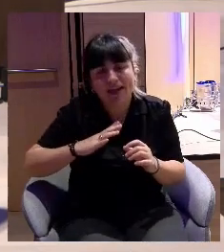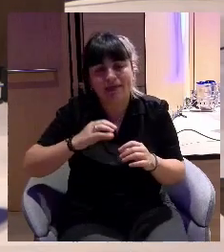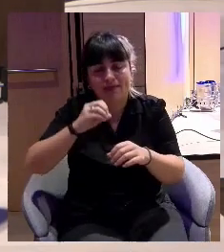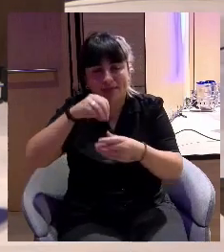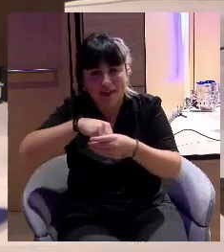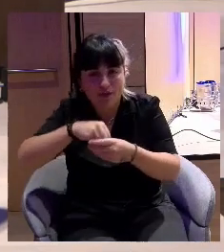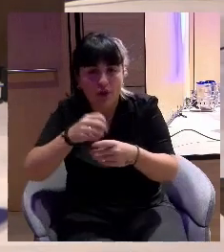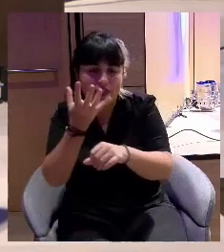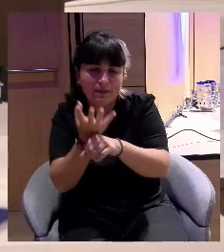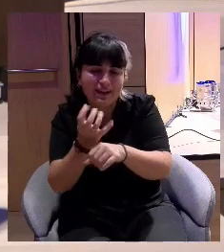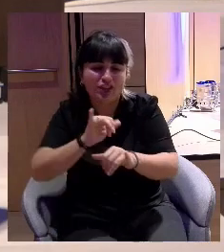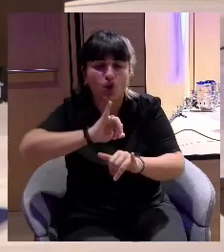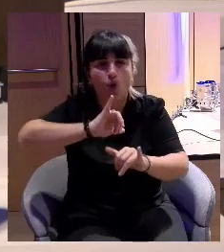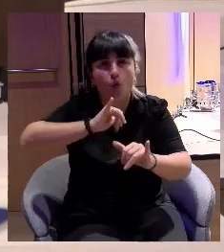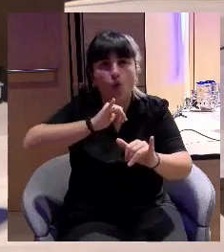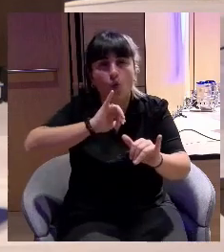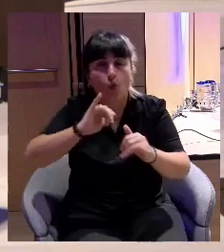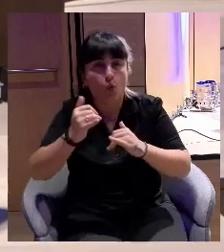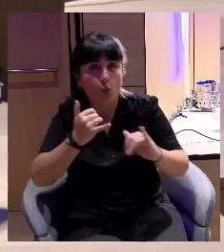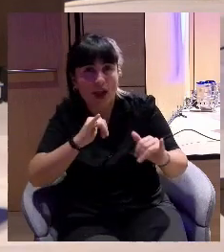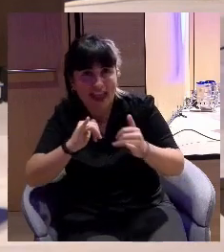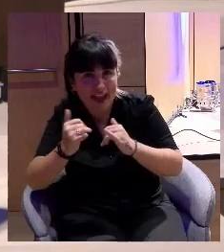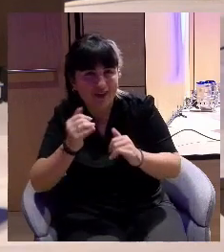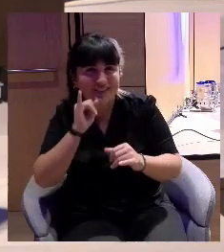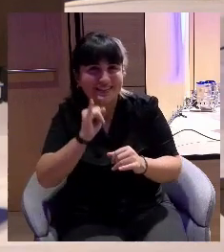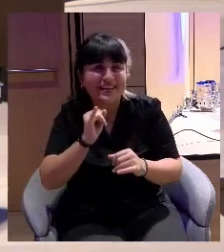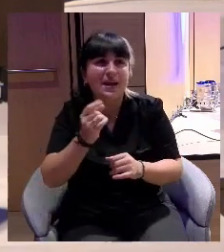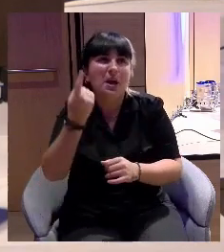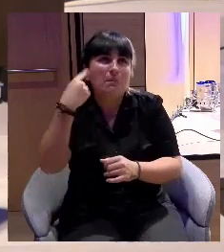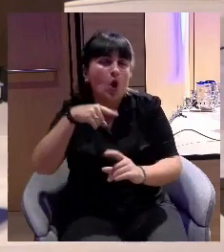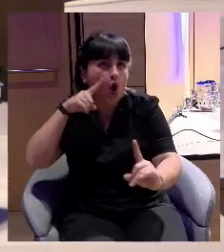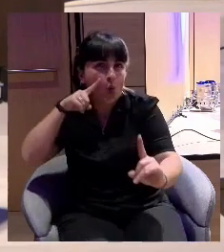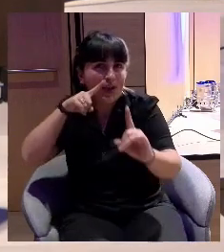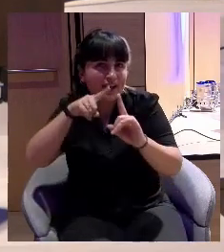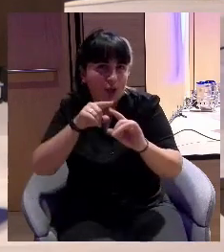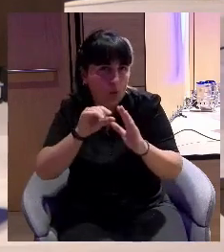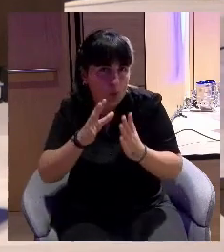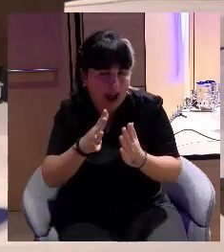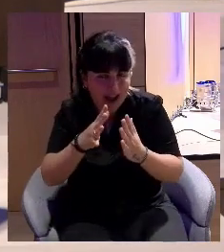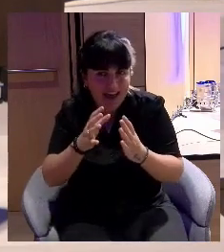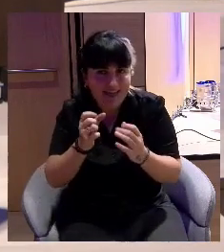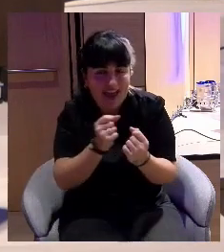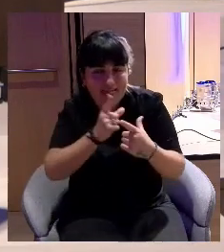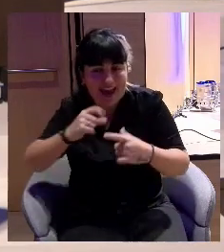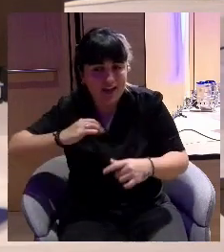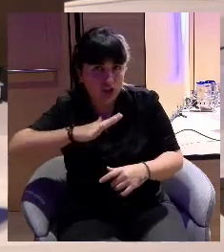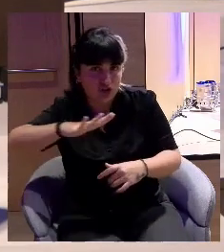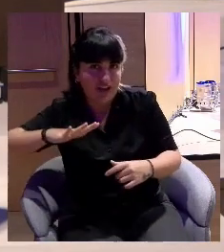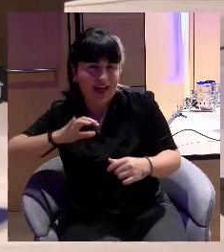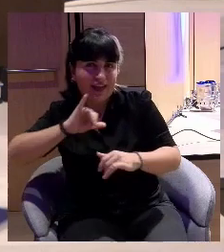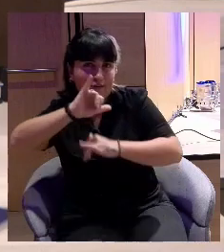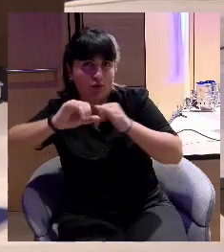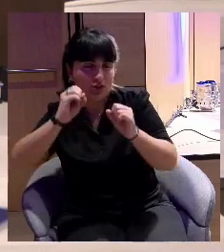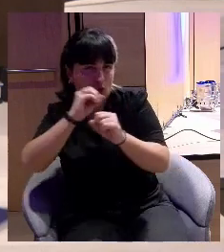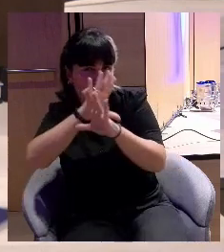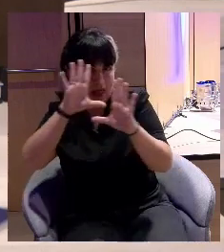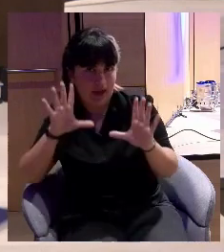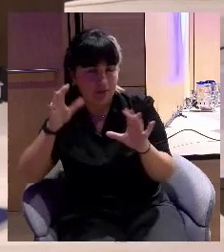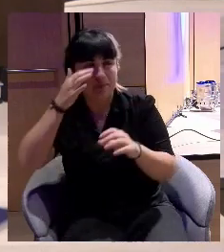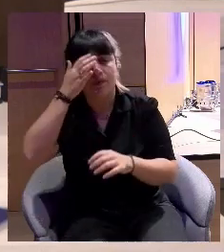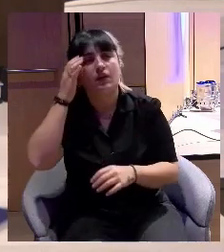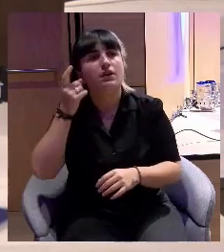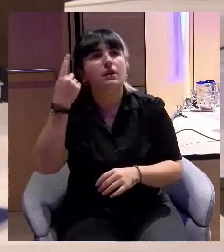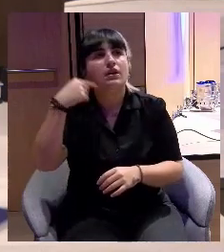interacción, pero no es el objetivo. Dejamos, digamos, de alguna manera que la parte de reacciones